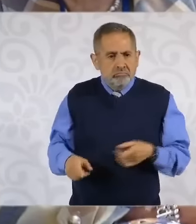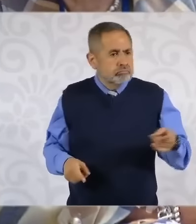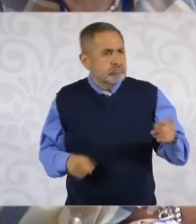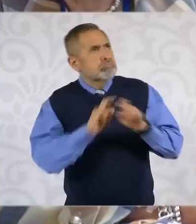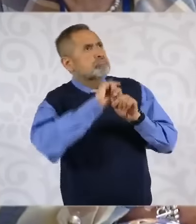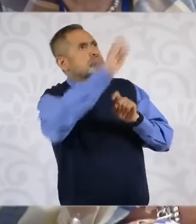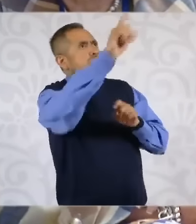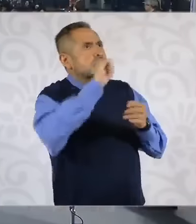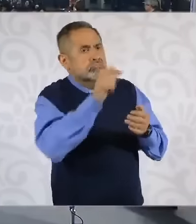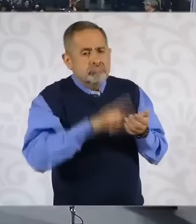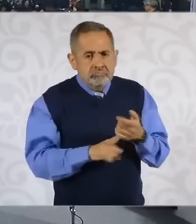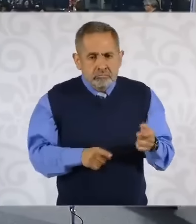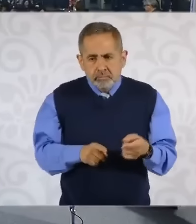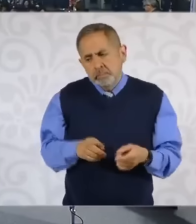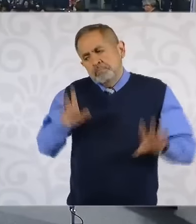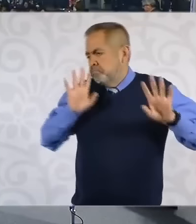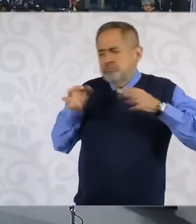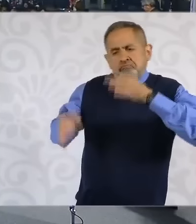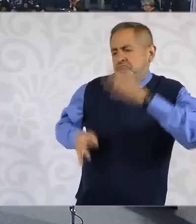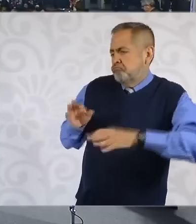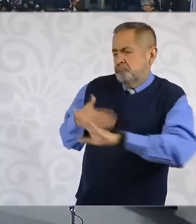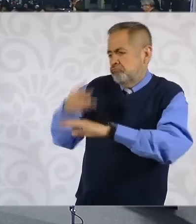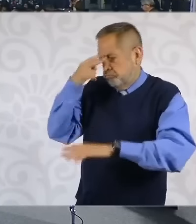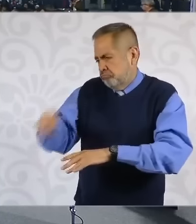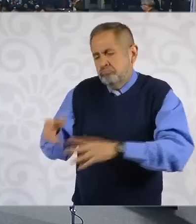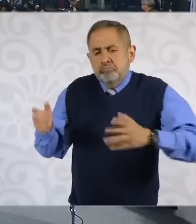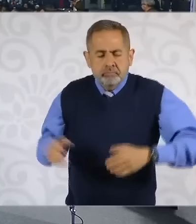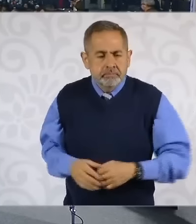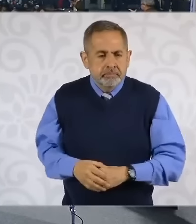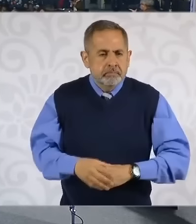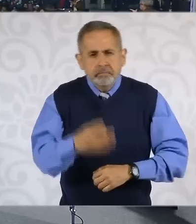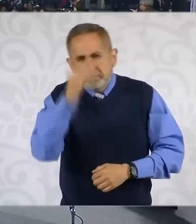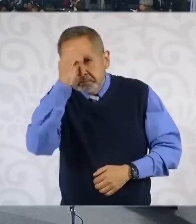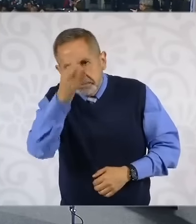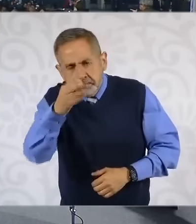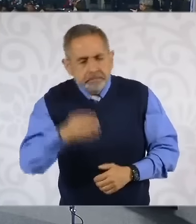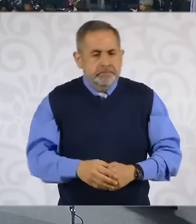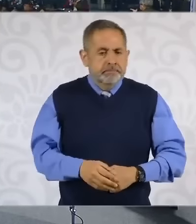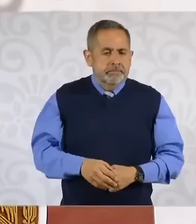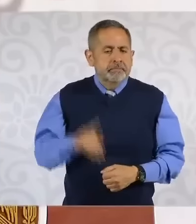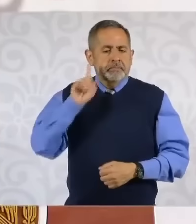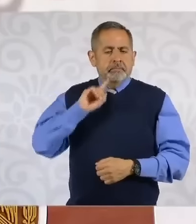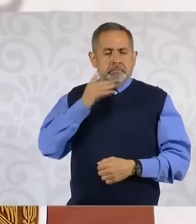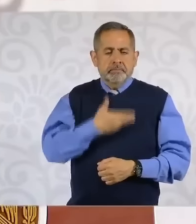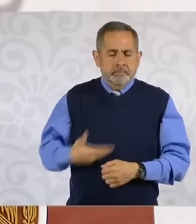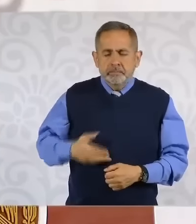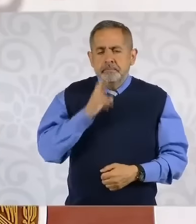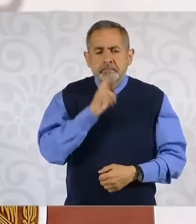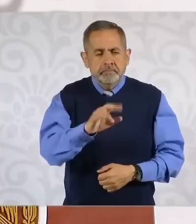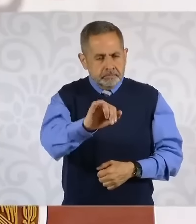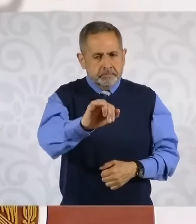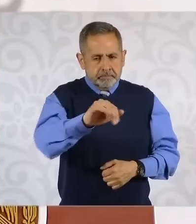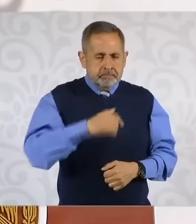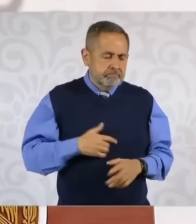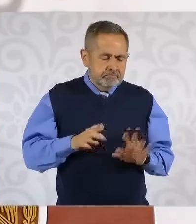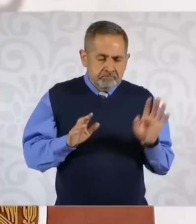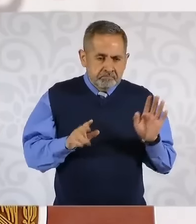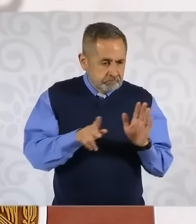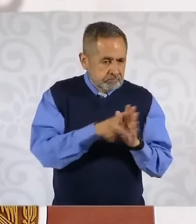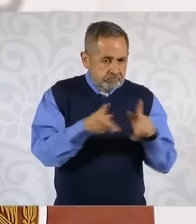opinión al respecto, presidenta? Sí, es una nota que salió, si mal no me equivoco, en Reforma. No